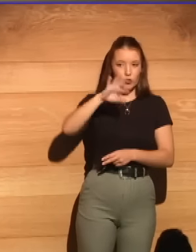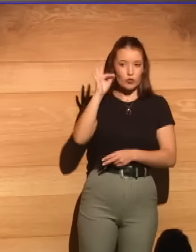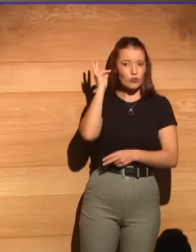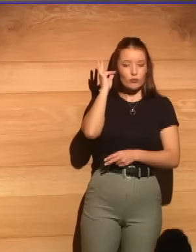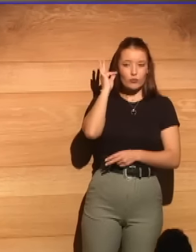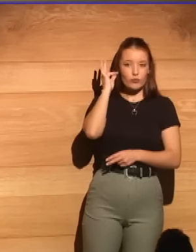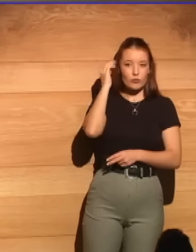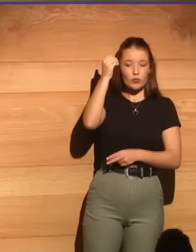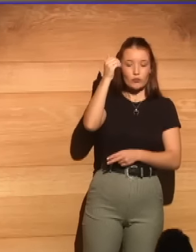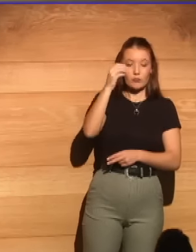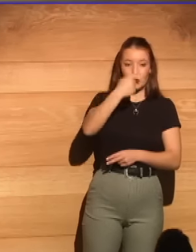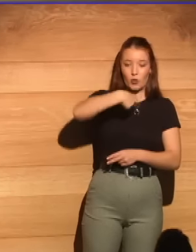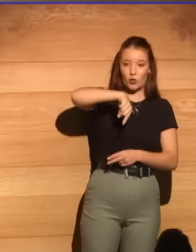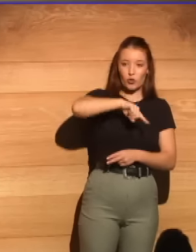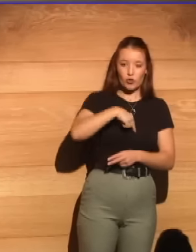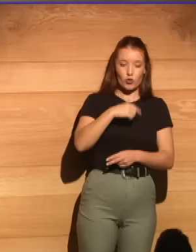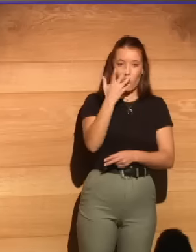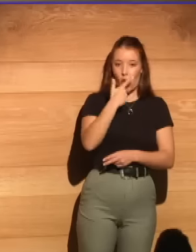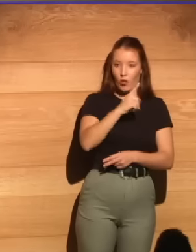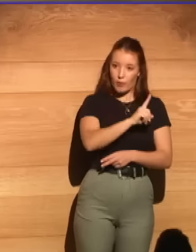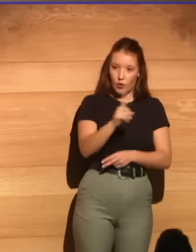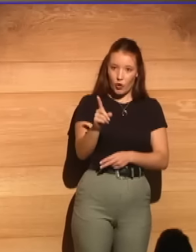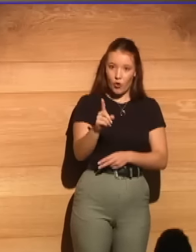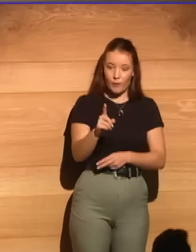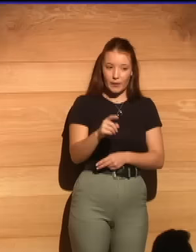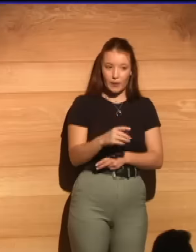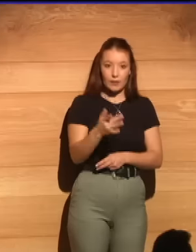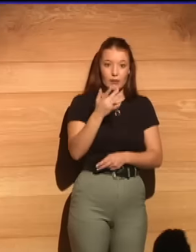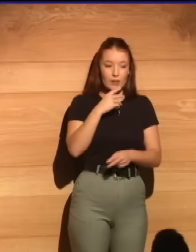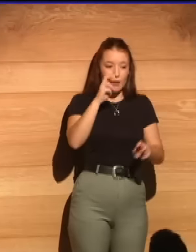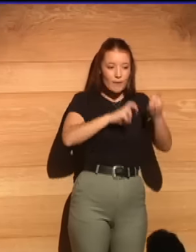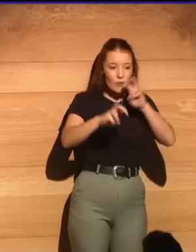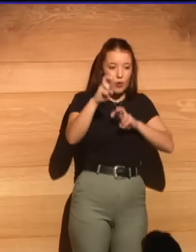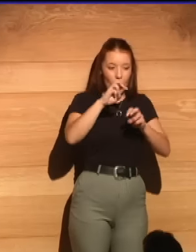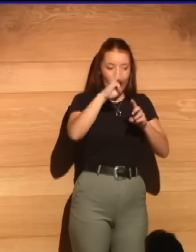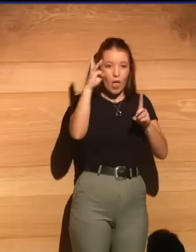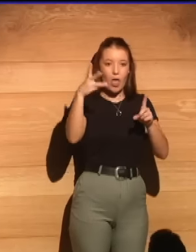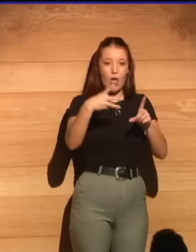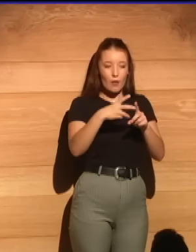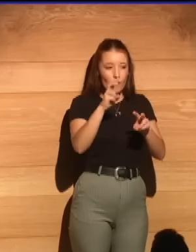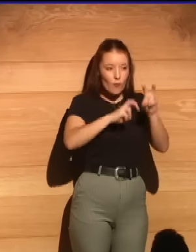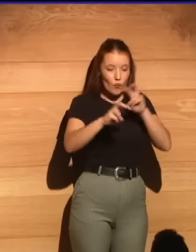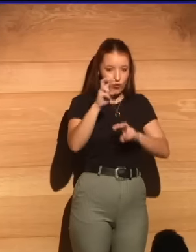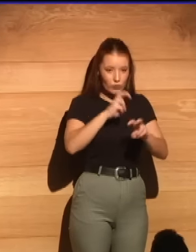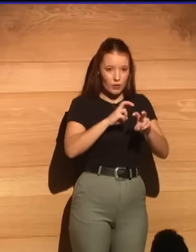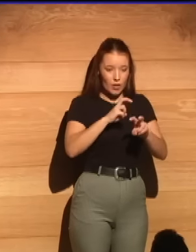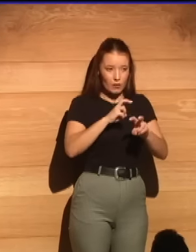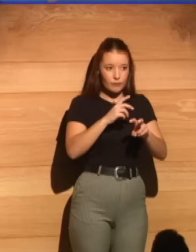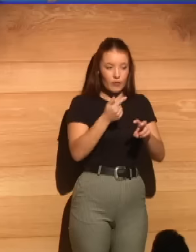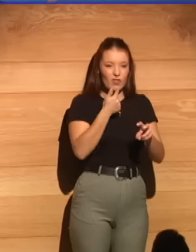Wikipedia, resulta que sale que el precursor del ebook es un norteamericano, cuando no es verdad. Esta era una mujer que era